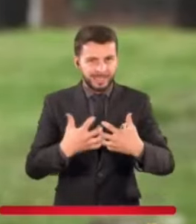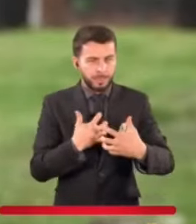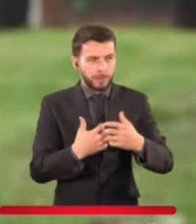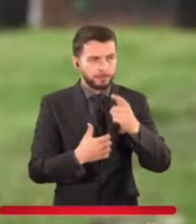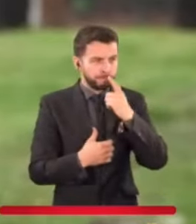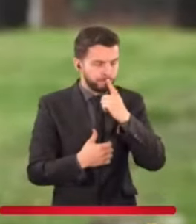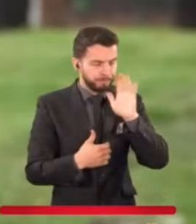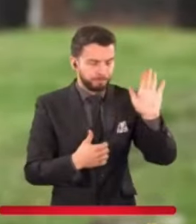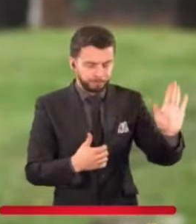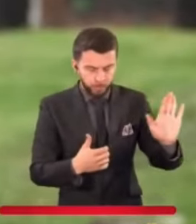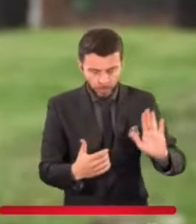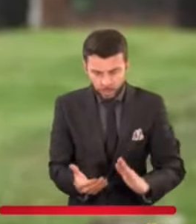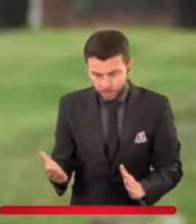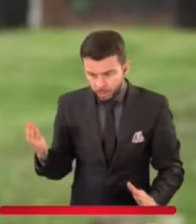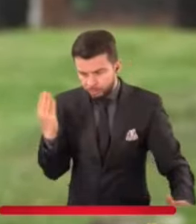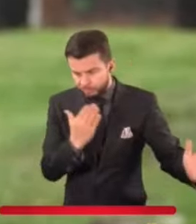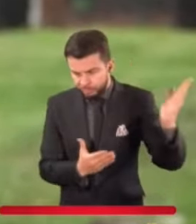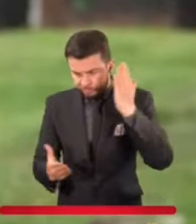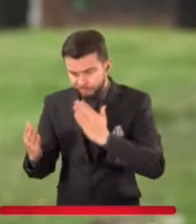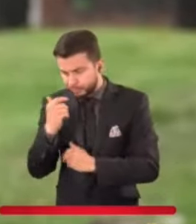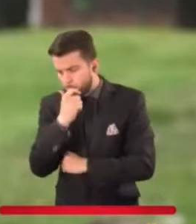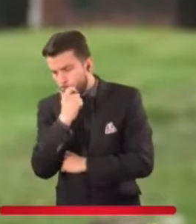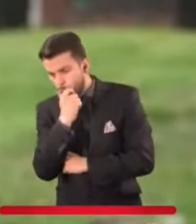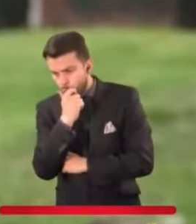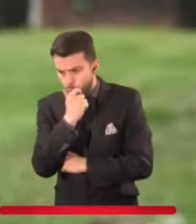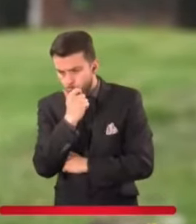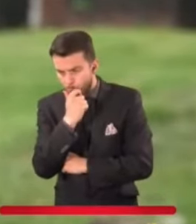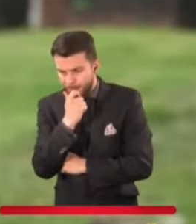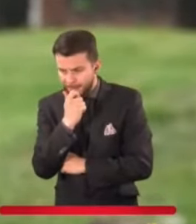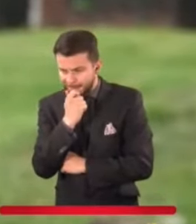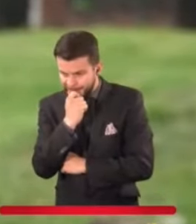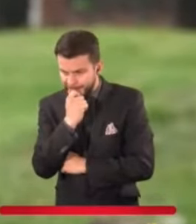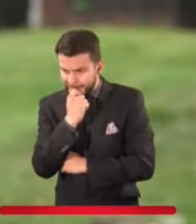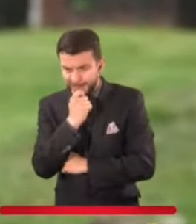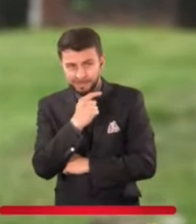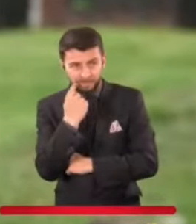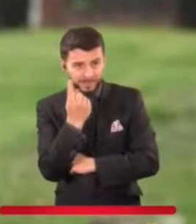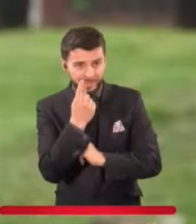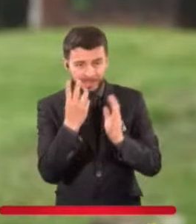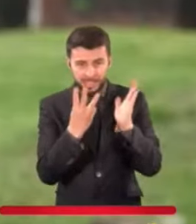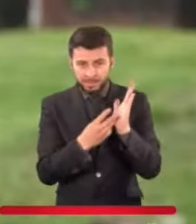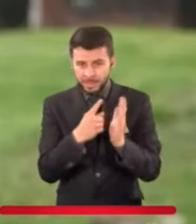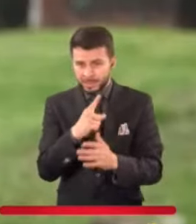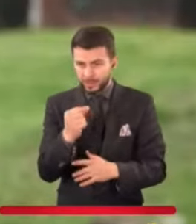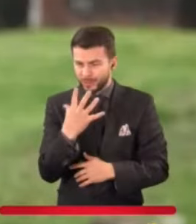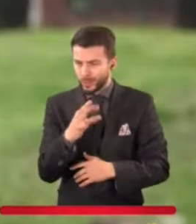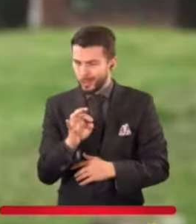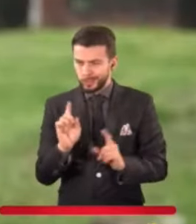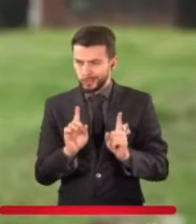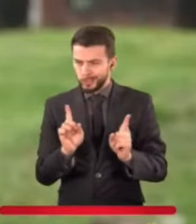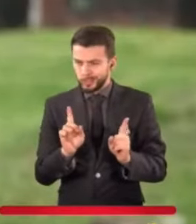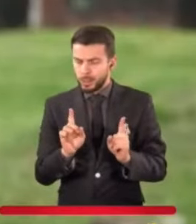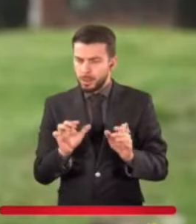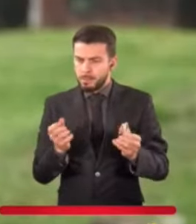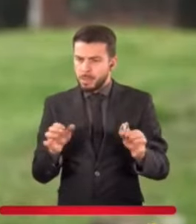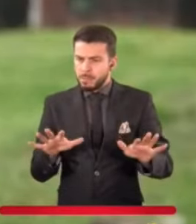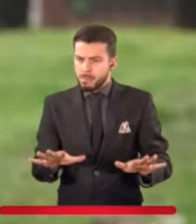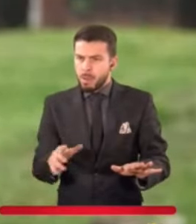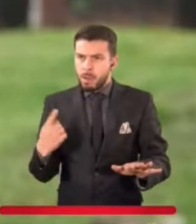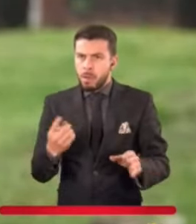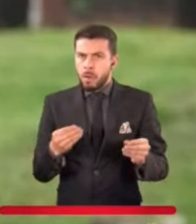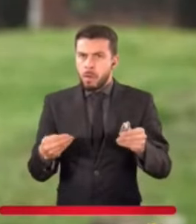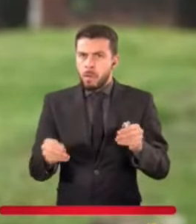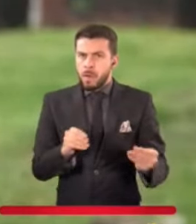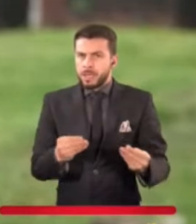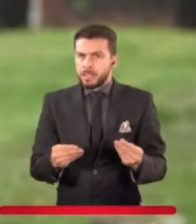revisar cómo podíamos aliviar, en cierta forma, la situación que tenía el sistema de transporte,